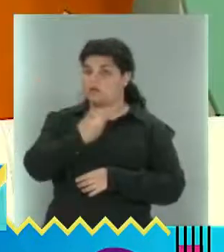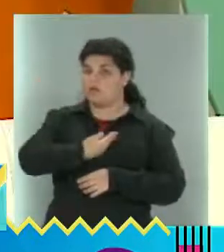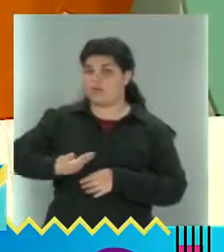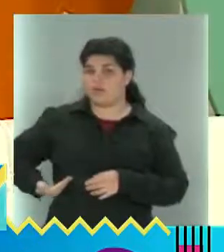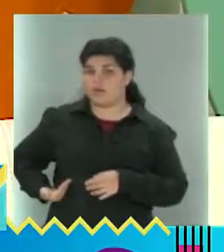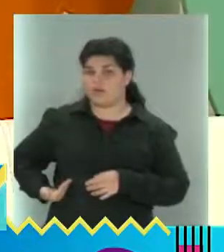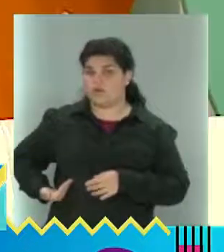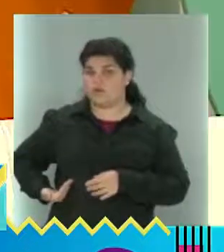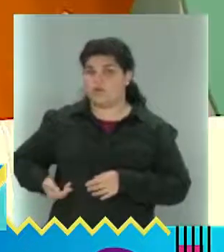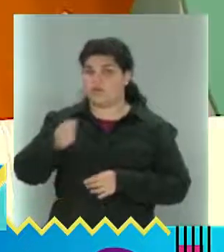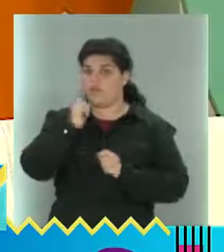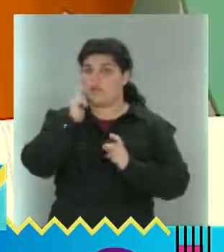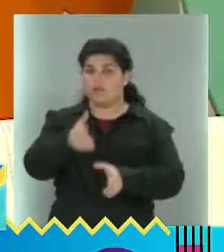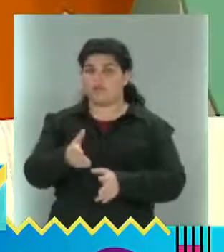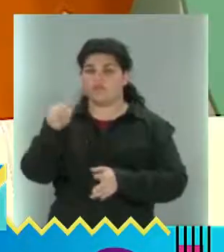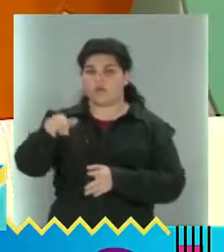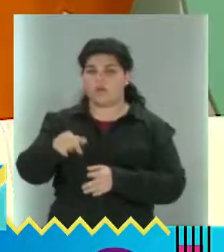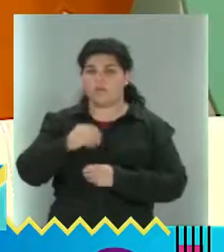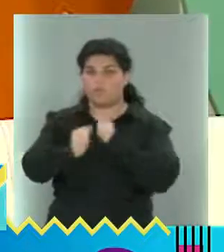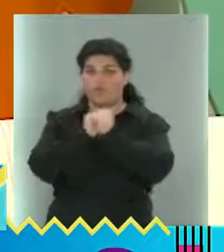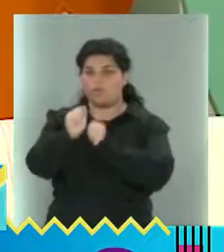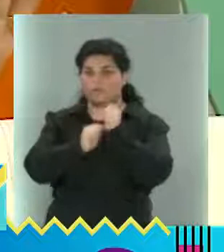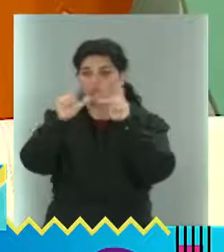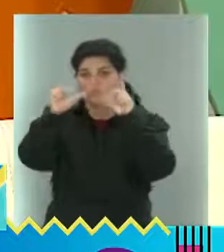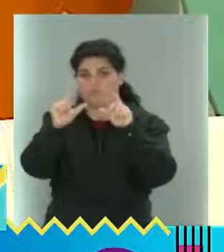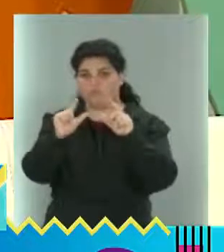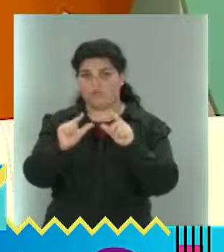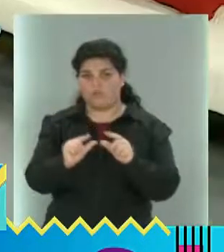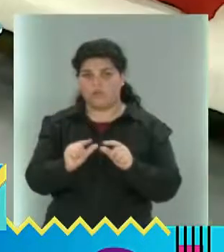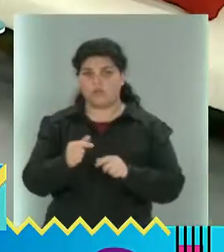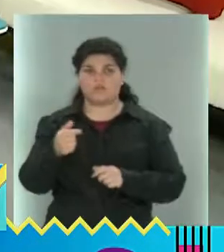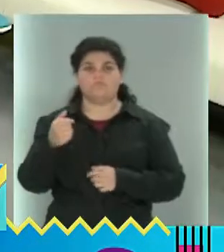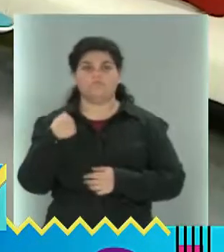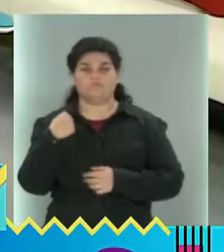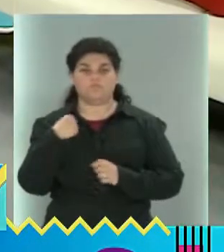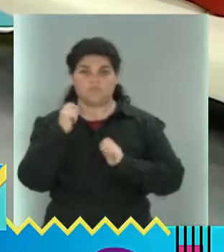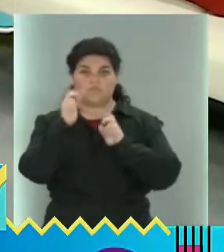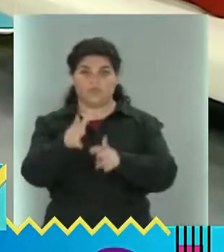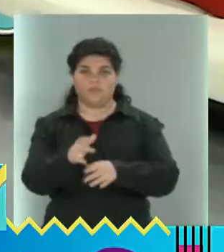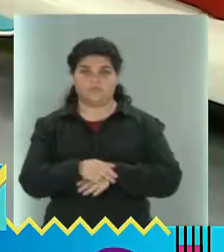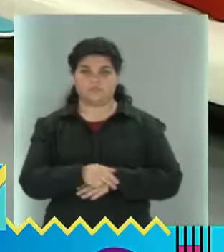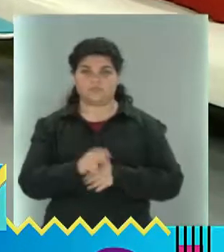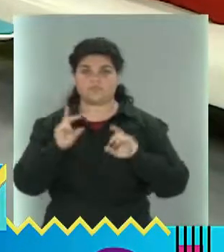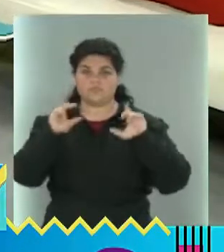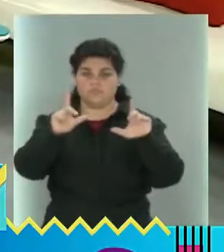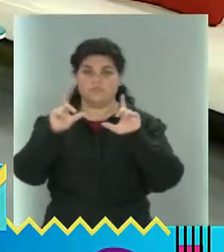había bajado el nivel de producción del petróleo. Bueno, yo recién les mandé unas